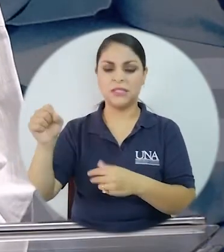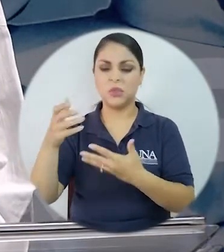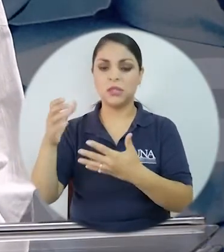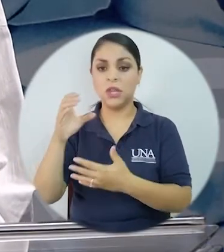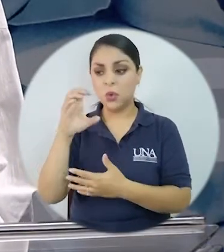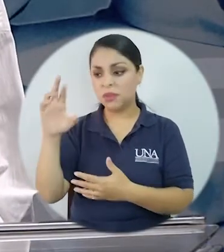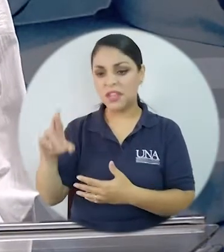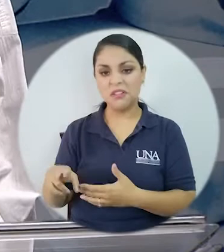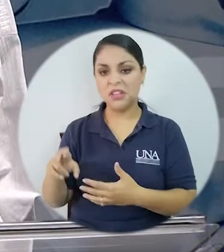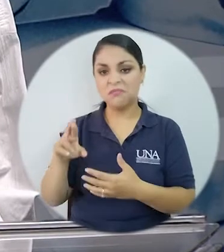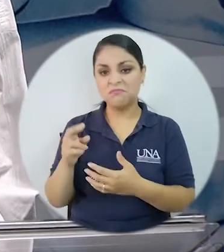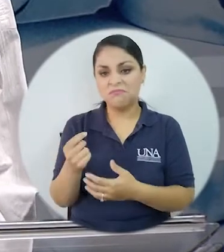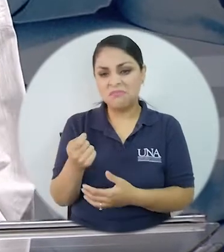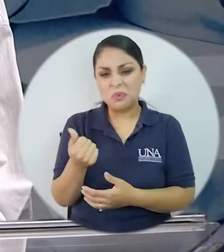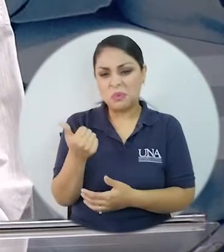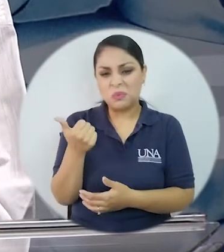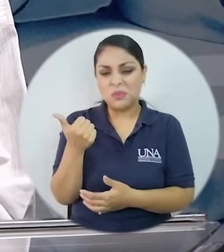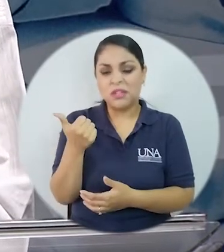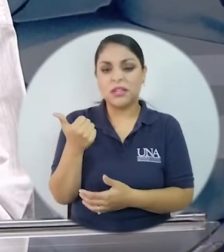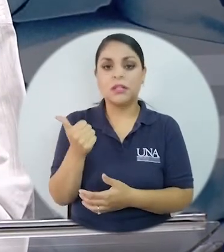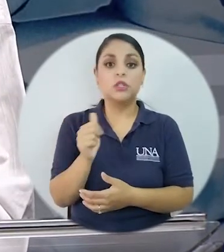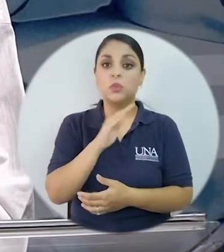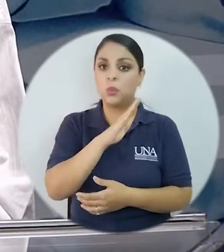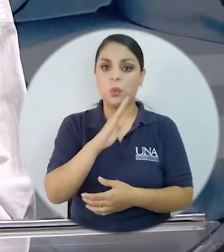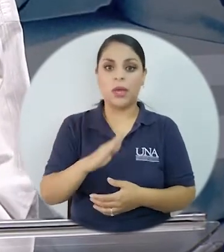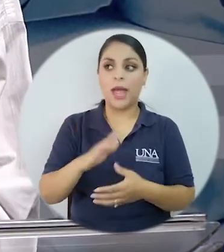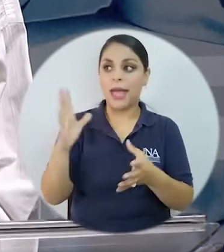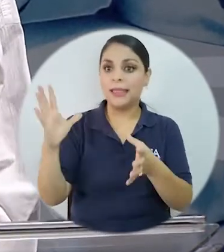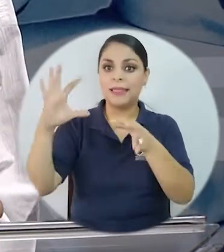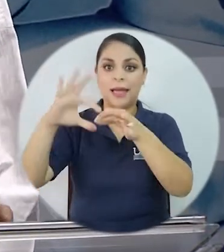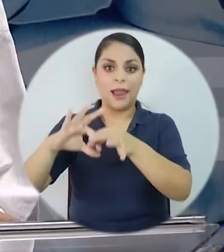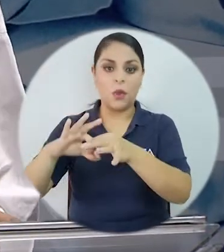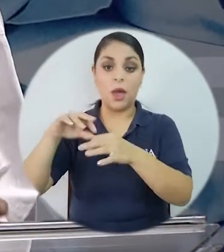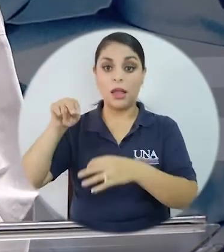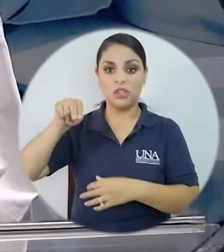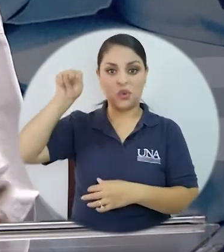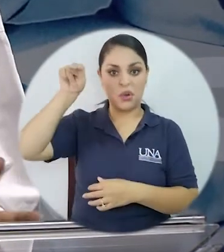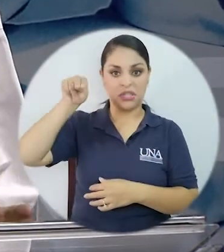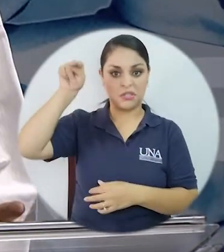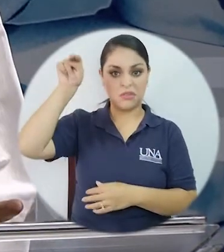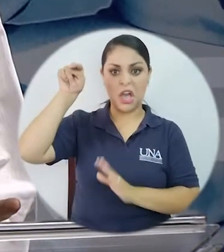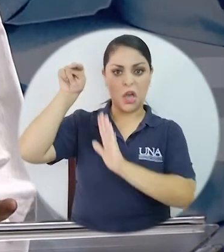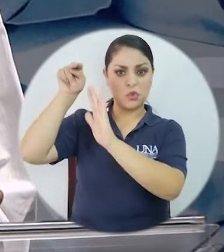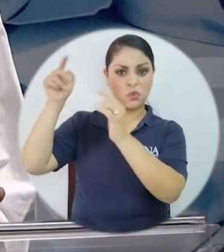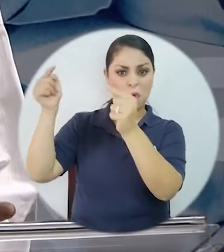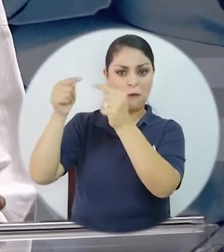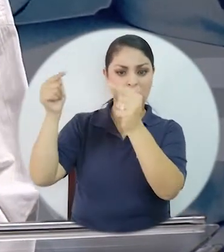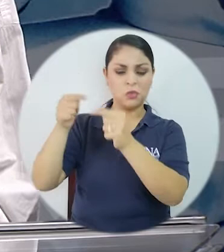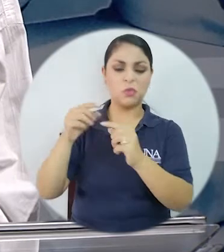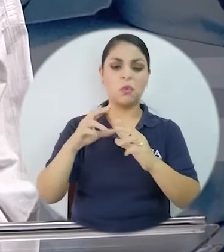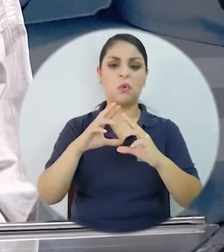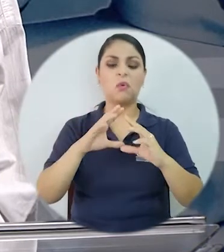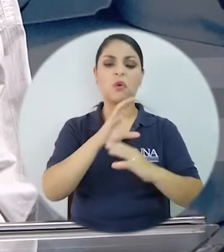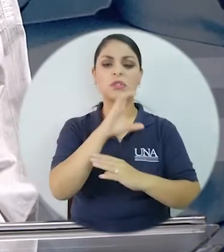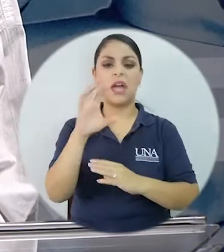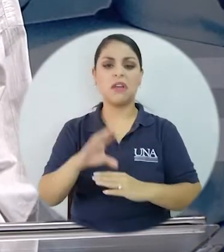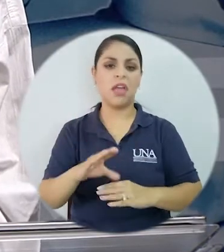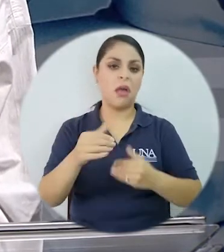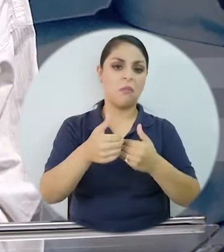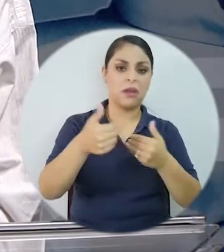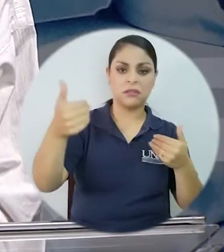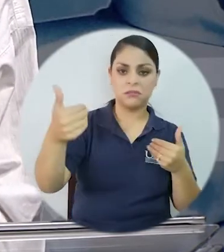nos integraron al norte, por lo mismo con la independencia no nos integraron a sus conflictos. Costa Rica quedó